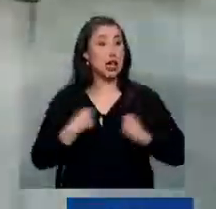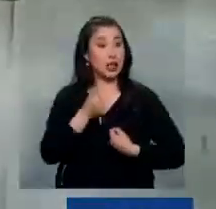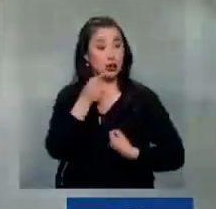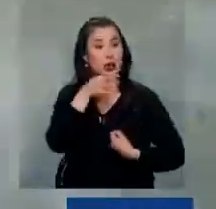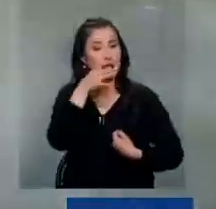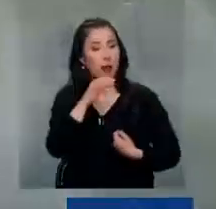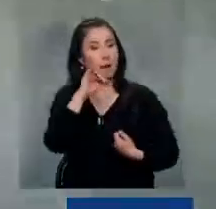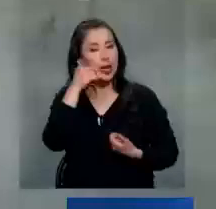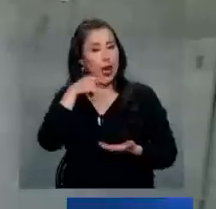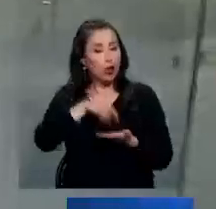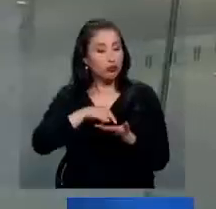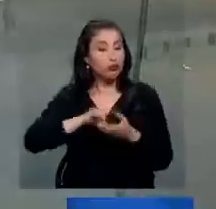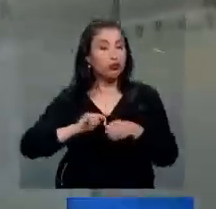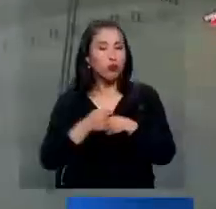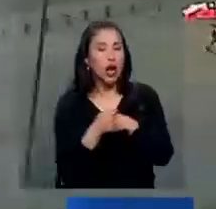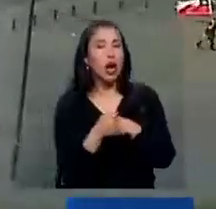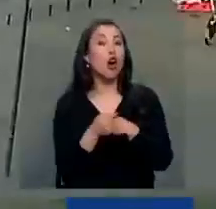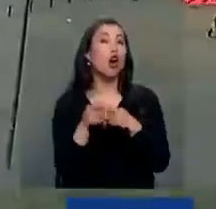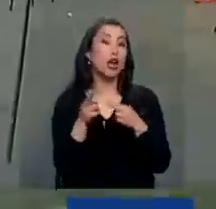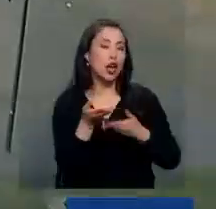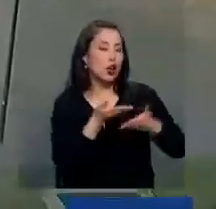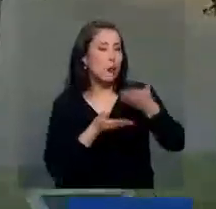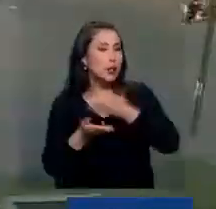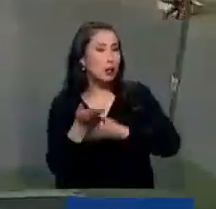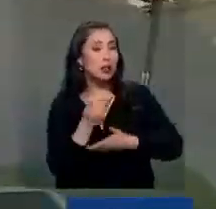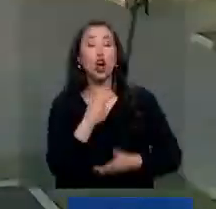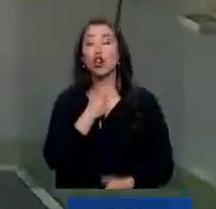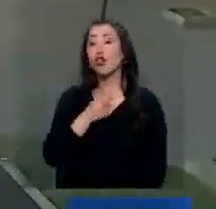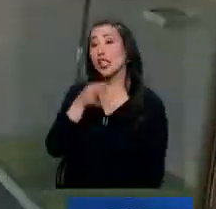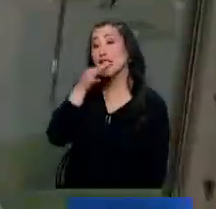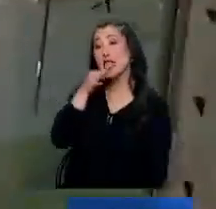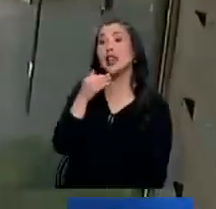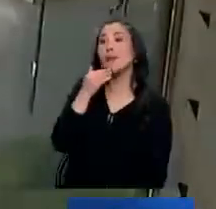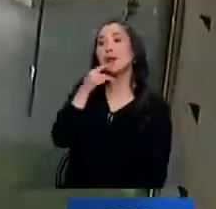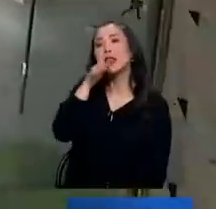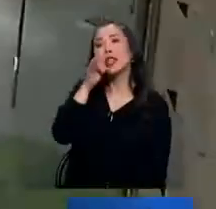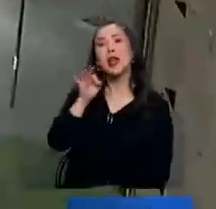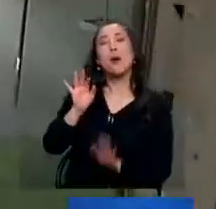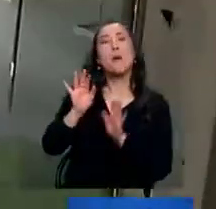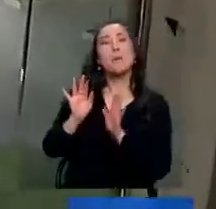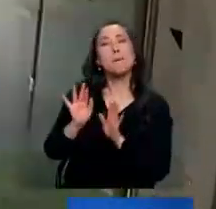los parlamentarios estén a la altura para poder... Oh, y deja suspenso también lo que pueda decir